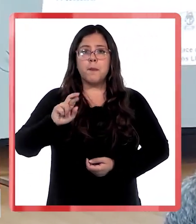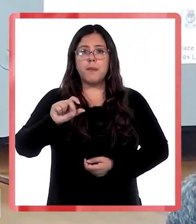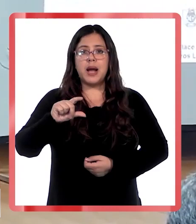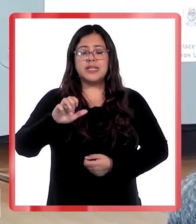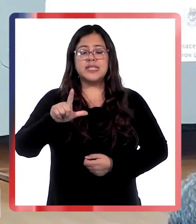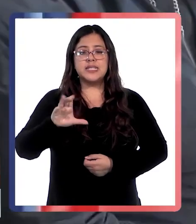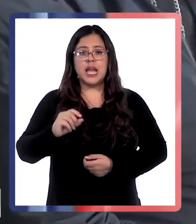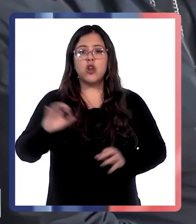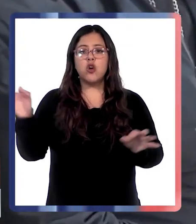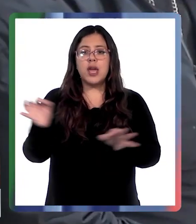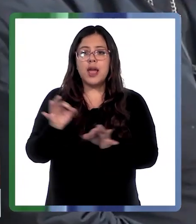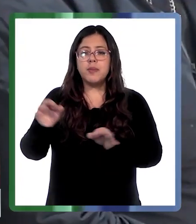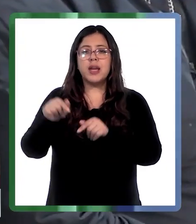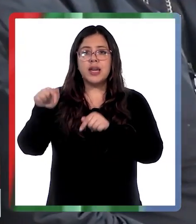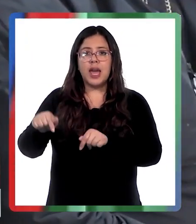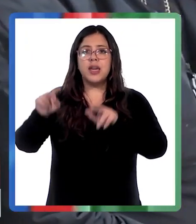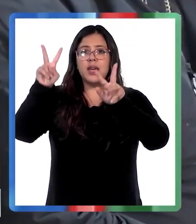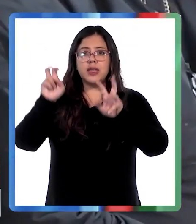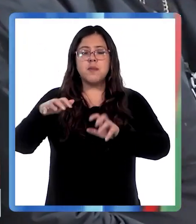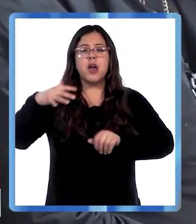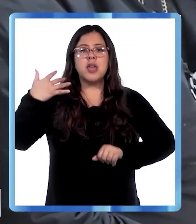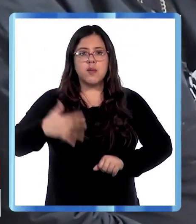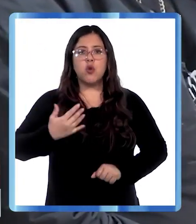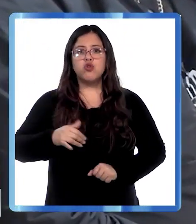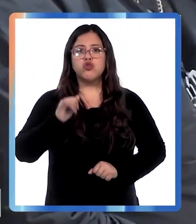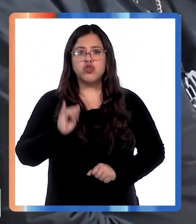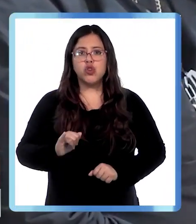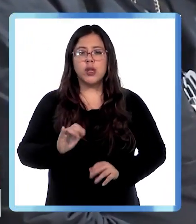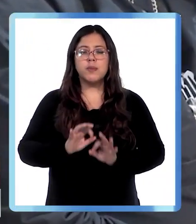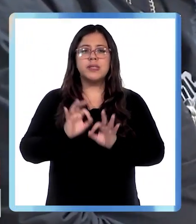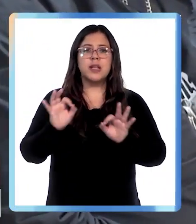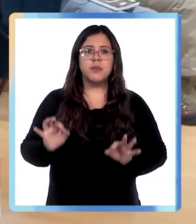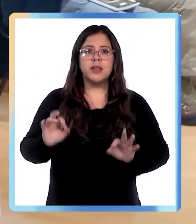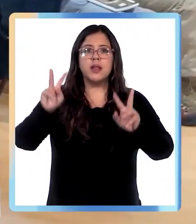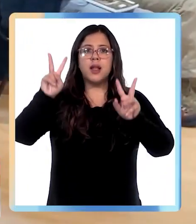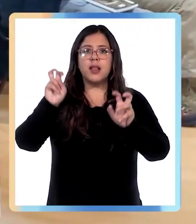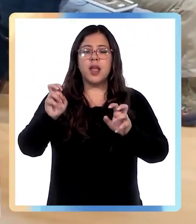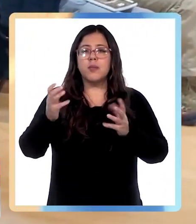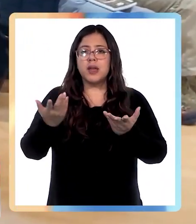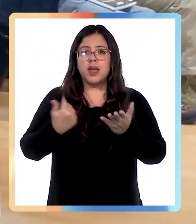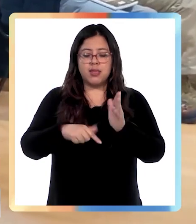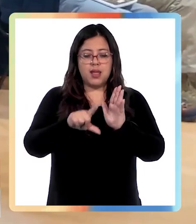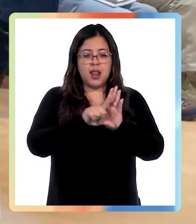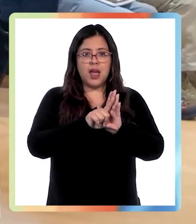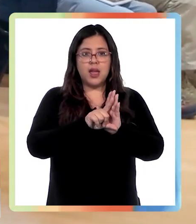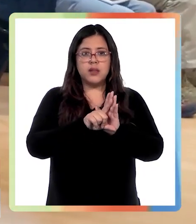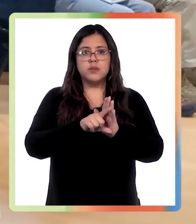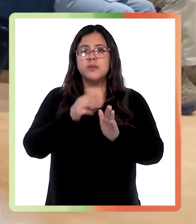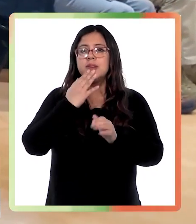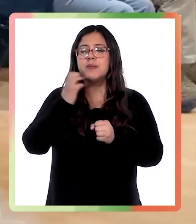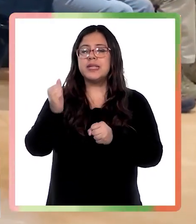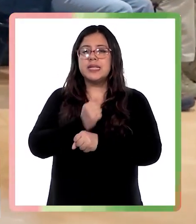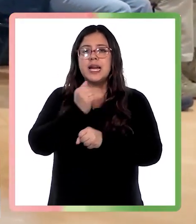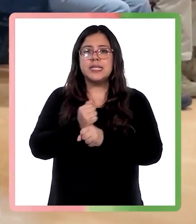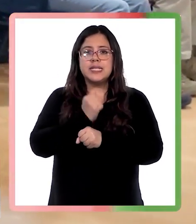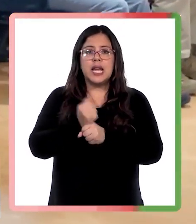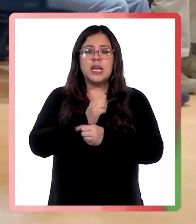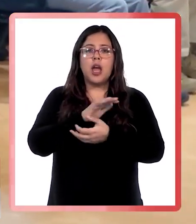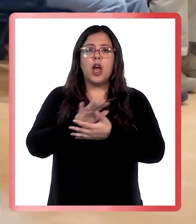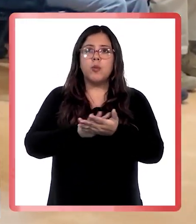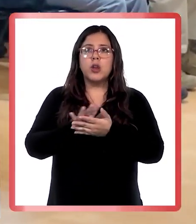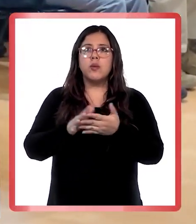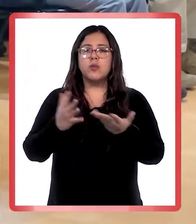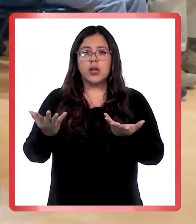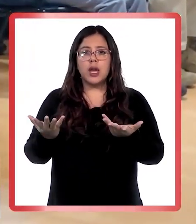Ramírez destacó que se trataron materias importantes especialmente de legislación y además talleres prácticos